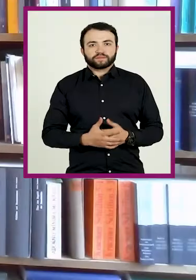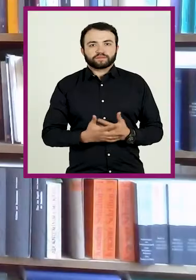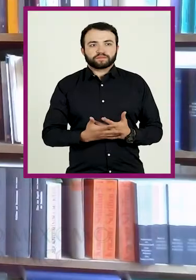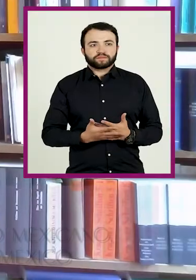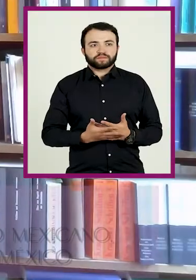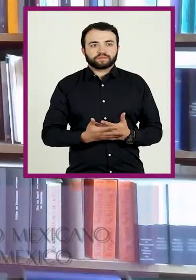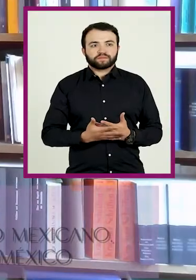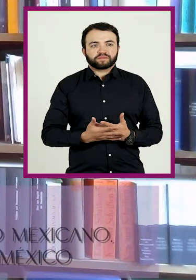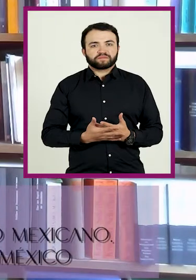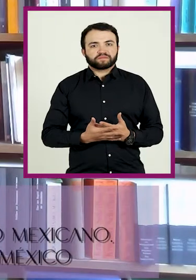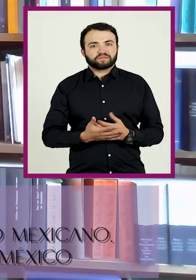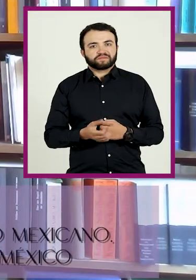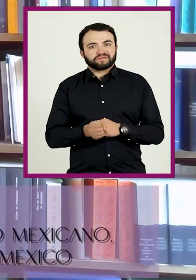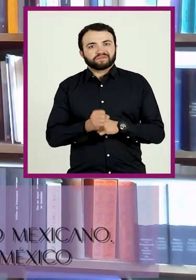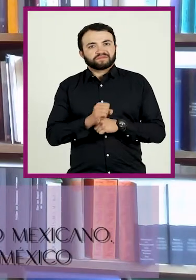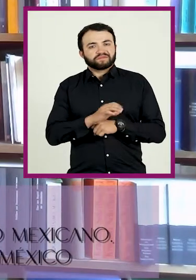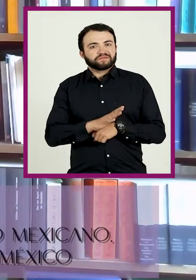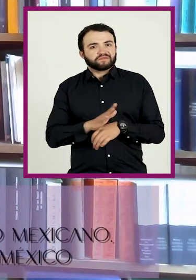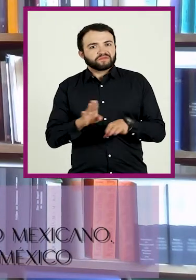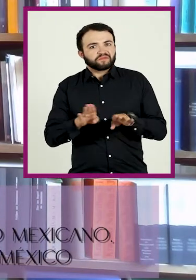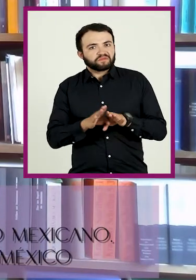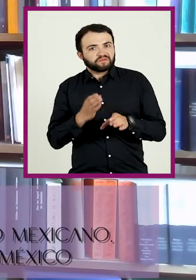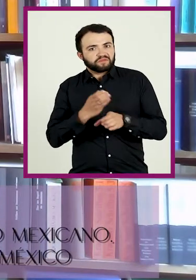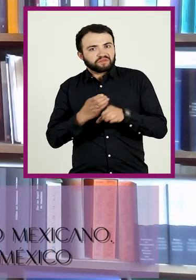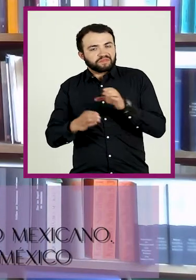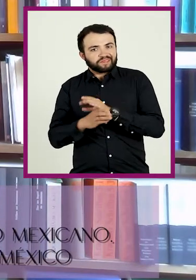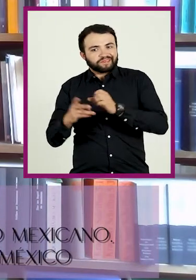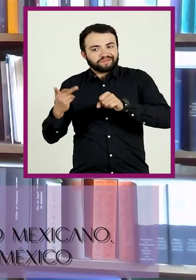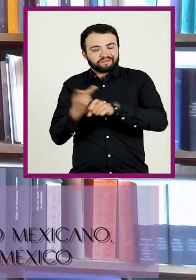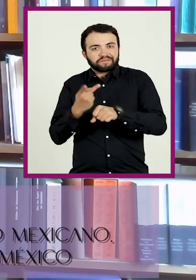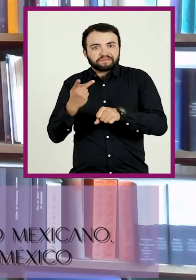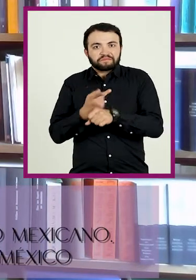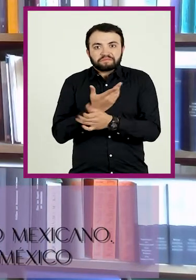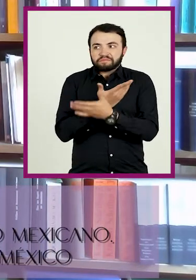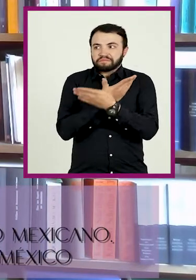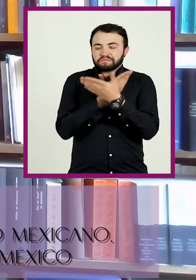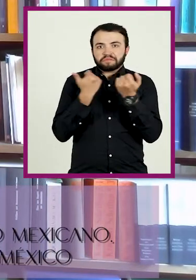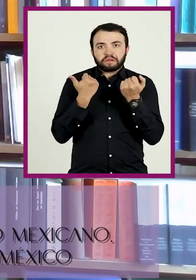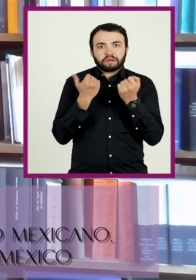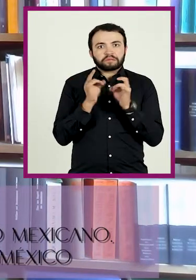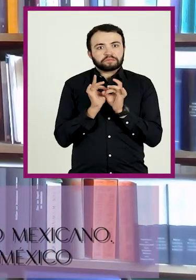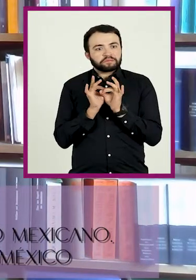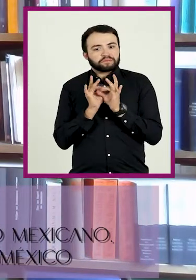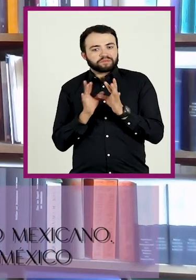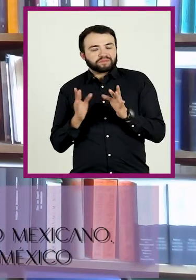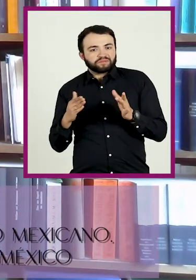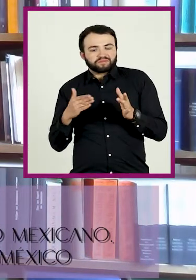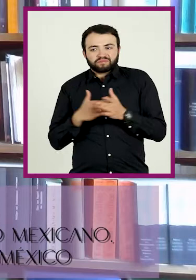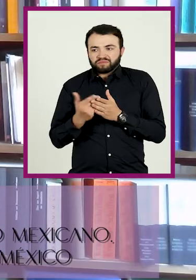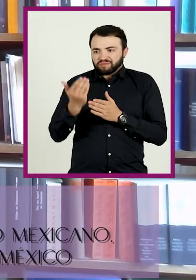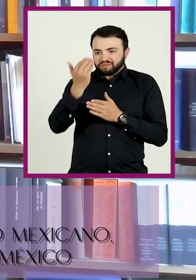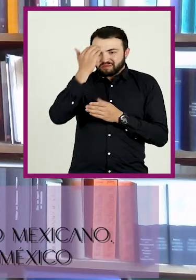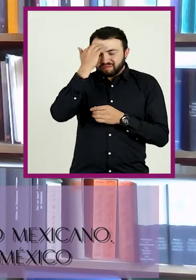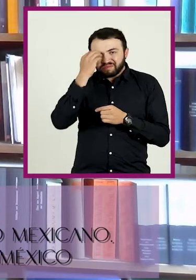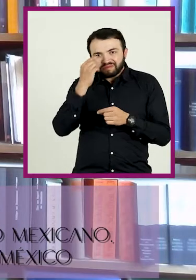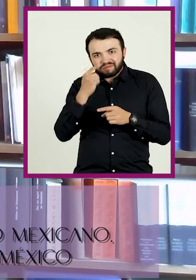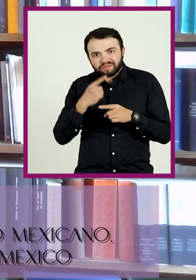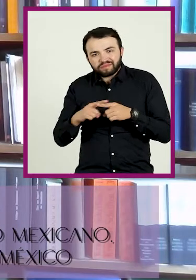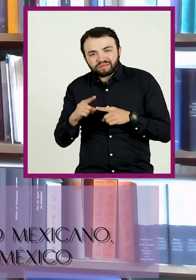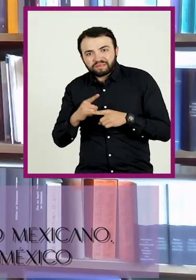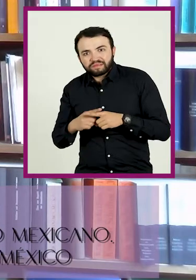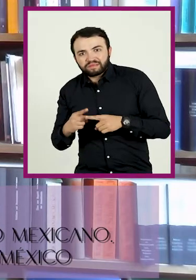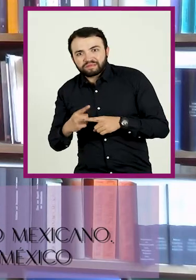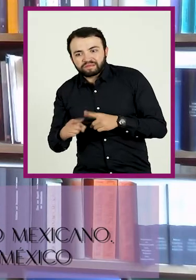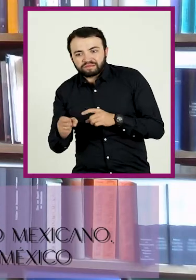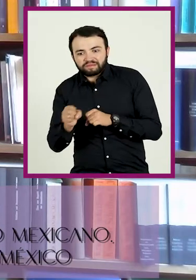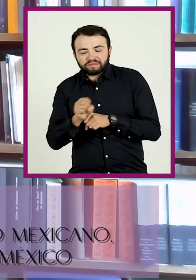Las enfermedades son acontecimientos que irrumpen, a veces de manera imprevista, en la vida de los individuos y de las